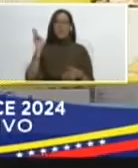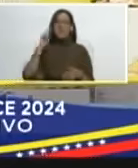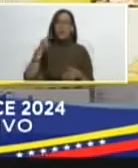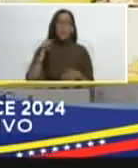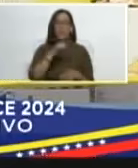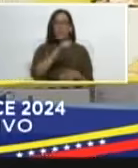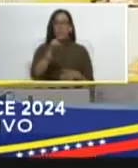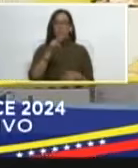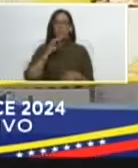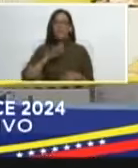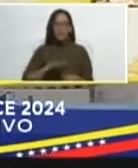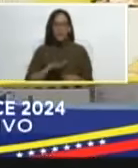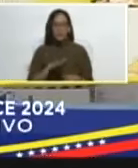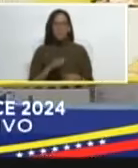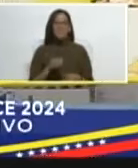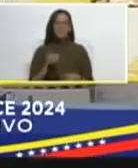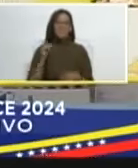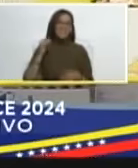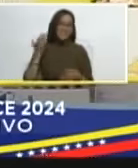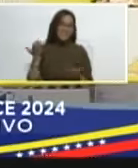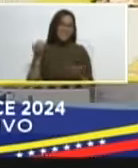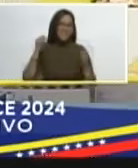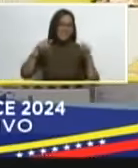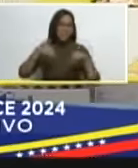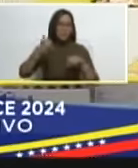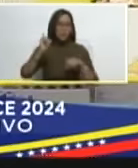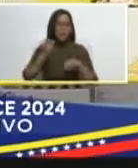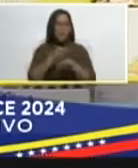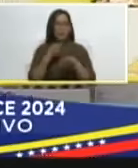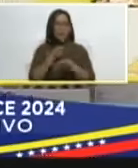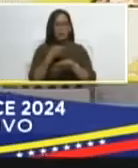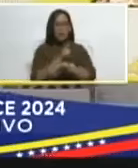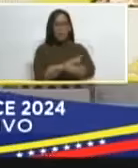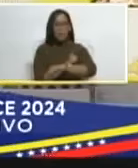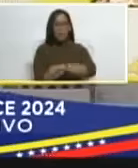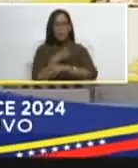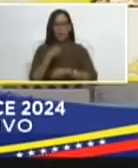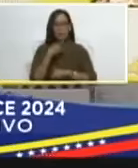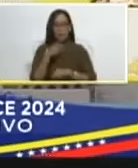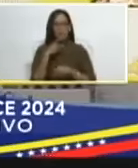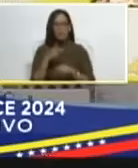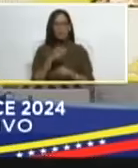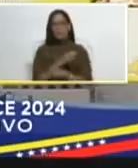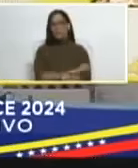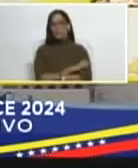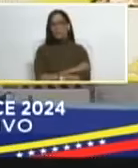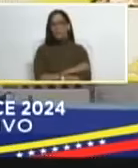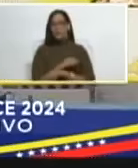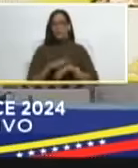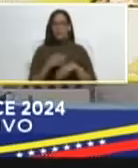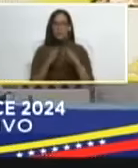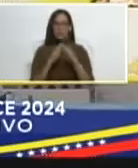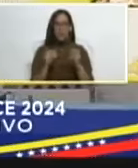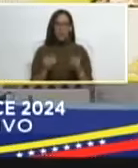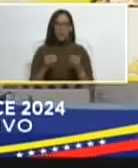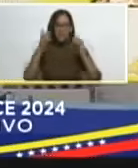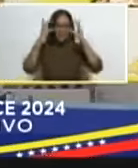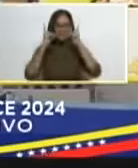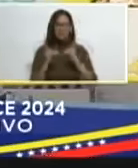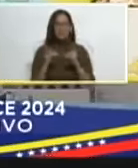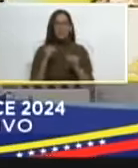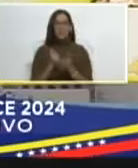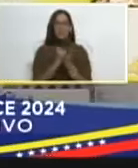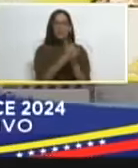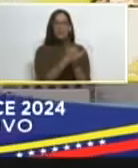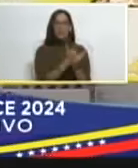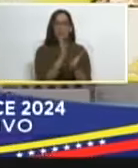ustedes existiera si ellos tuvieran el poder político y el monopolio de las decisiones, porque todas las decisiones serían para favorecer a